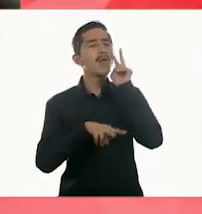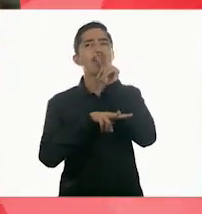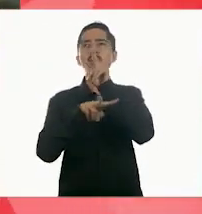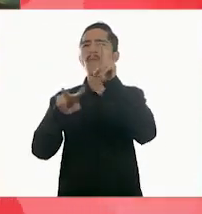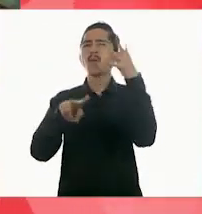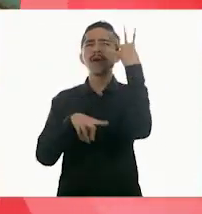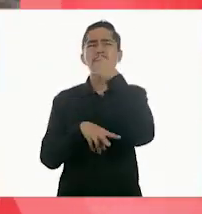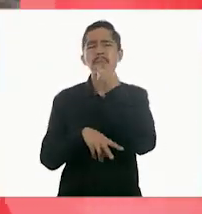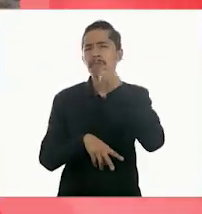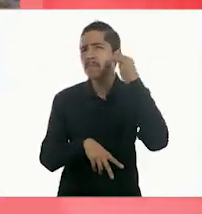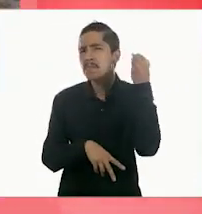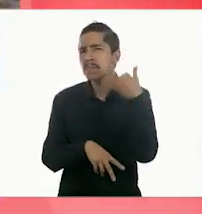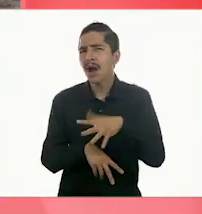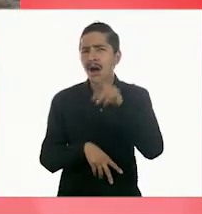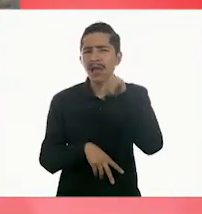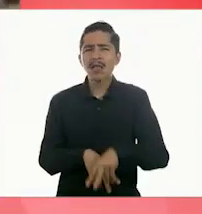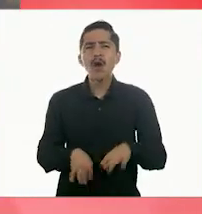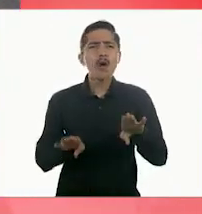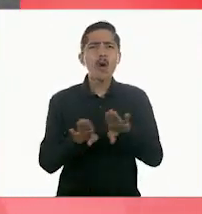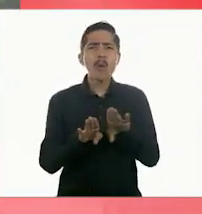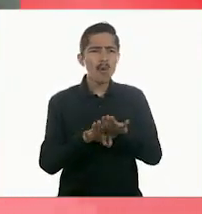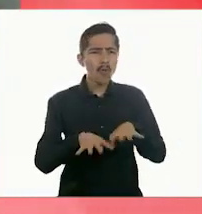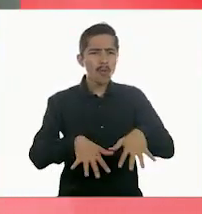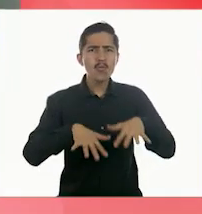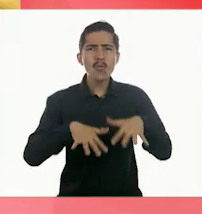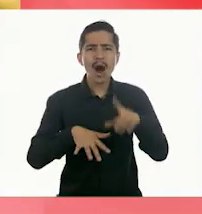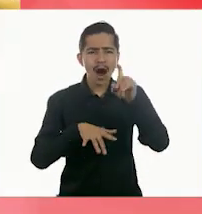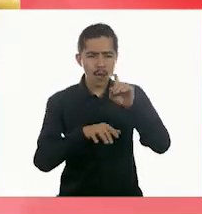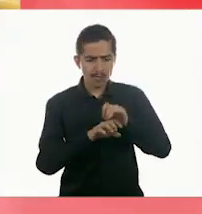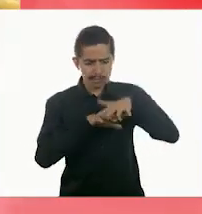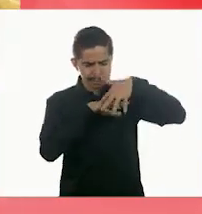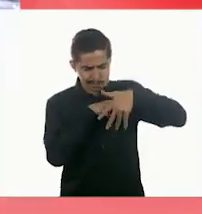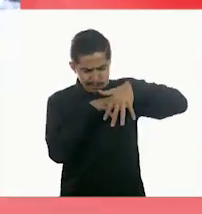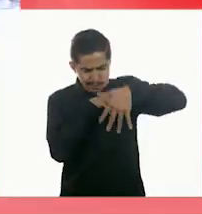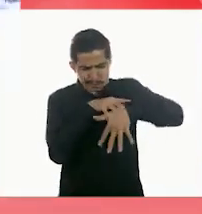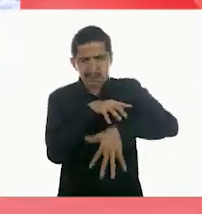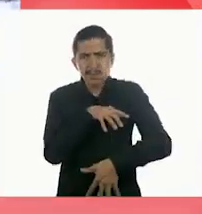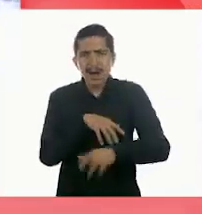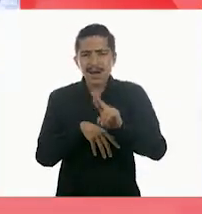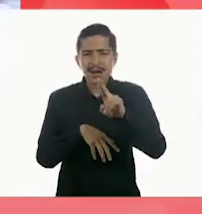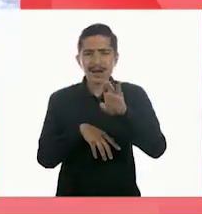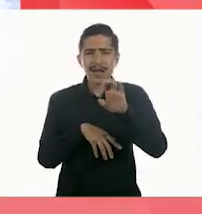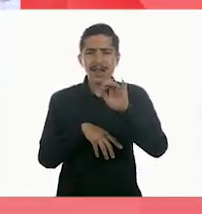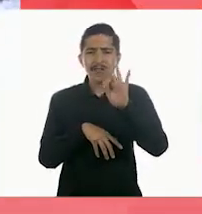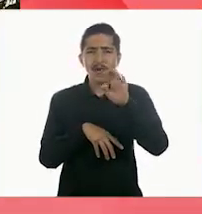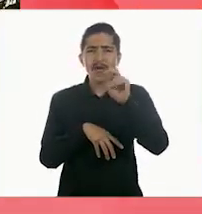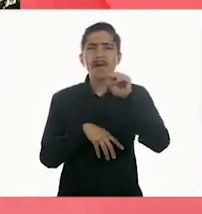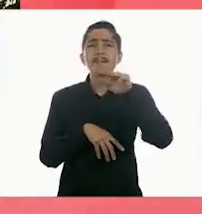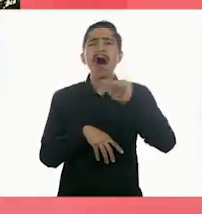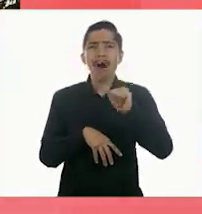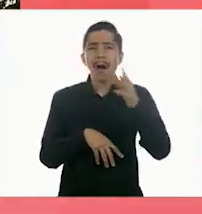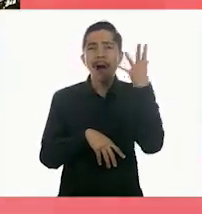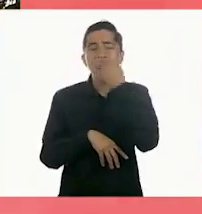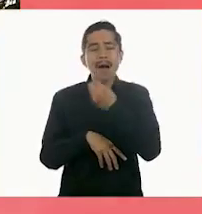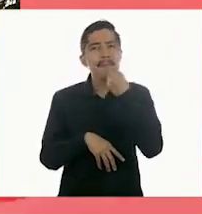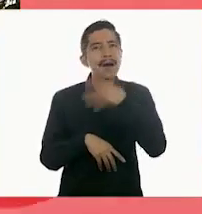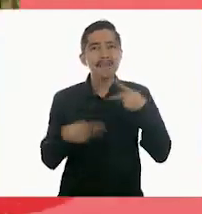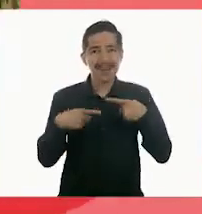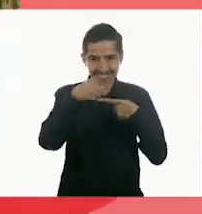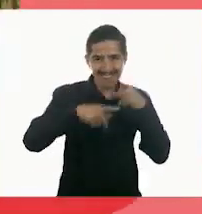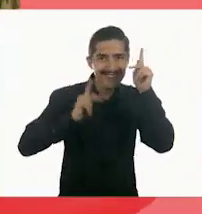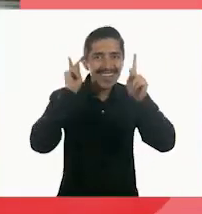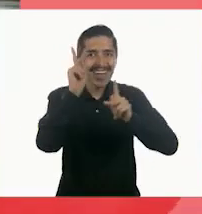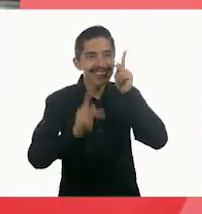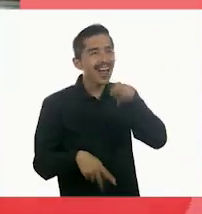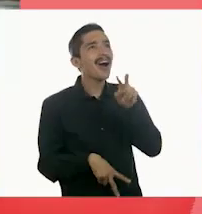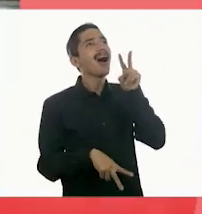Ejemplo de ellos son las frescas y majestuosas cascadas de Reforma. sitio paradisíaco que enamora al visitante y